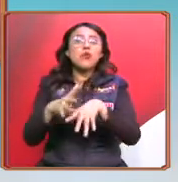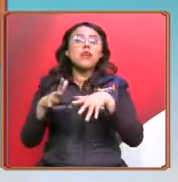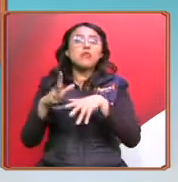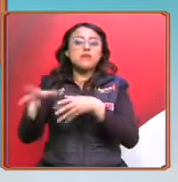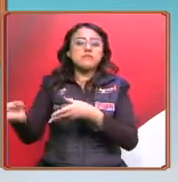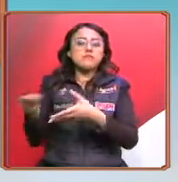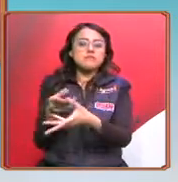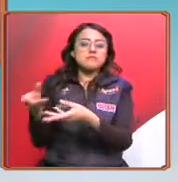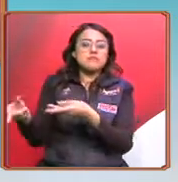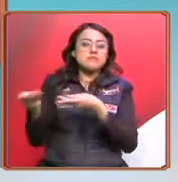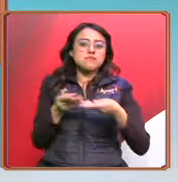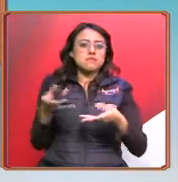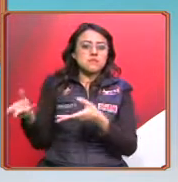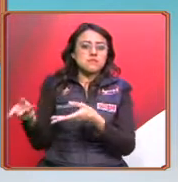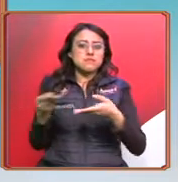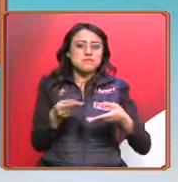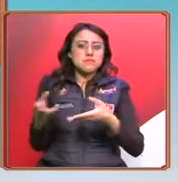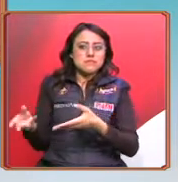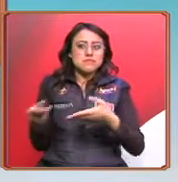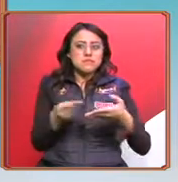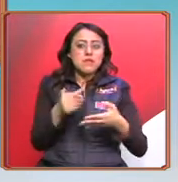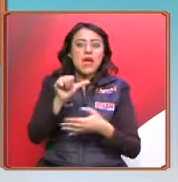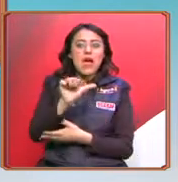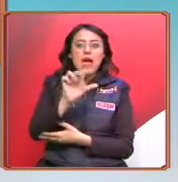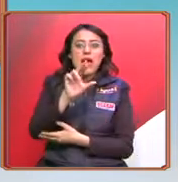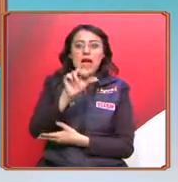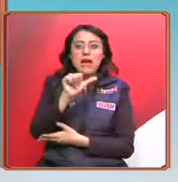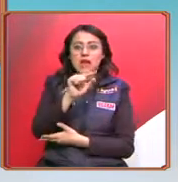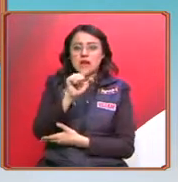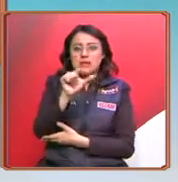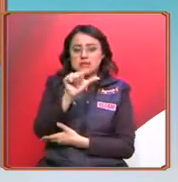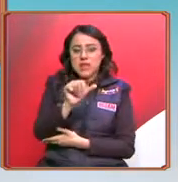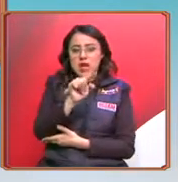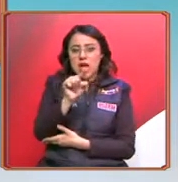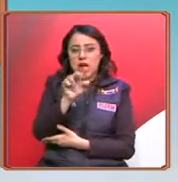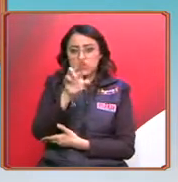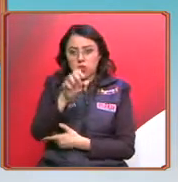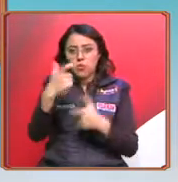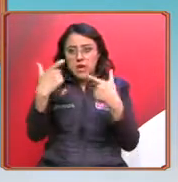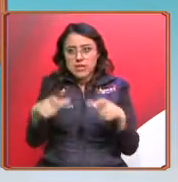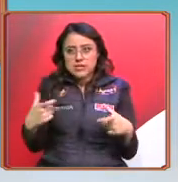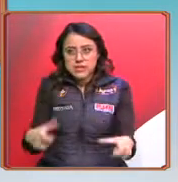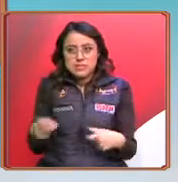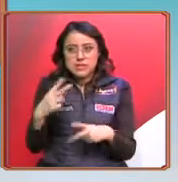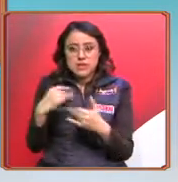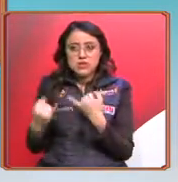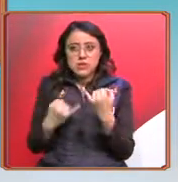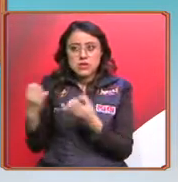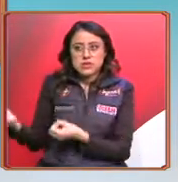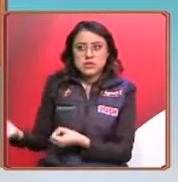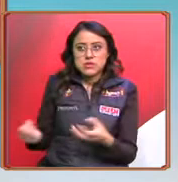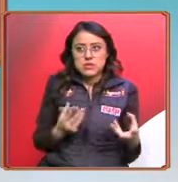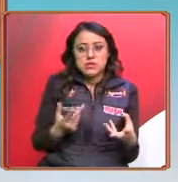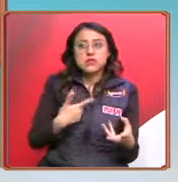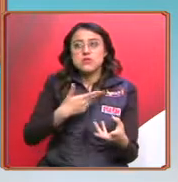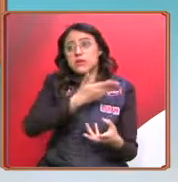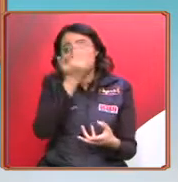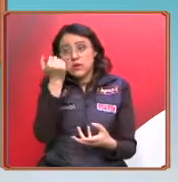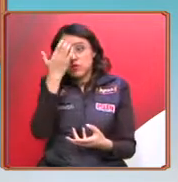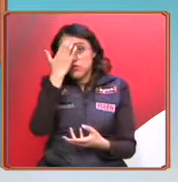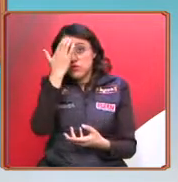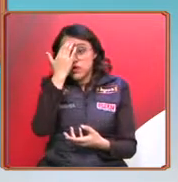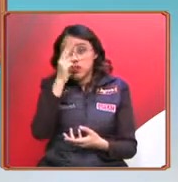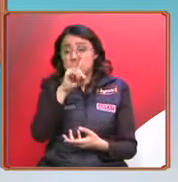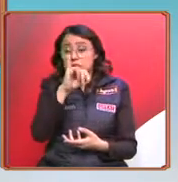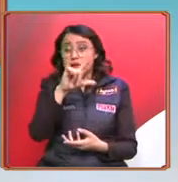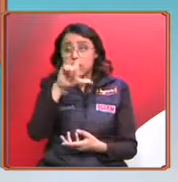momento de la camioneta de Aranzazú. Traen muchísimos juguetes. Estos obviamente los vamos a traer aquí al contenedor. Y no sé si ustedes ya fueron a la Villa